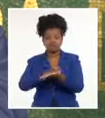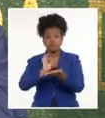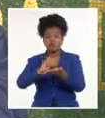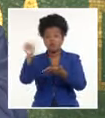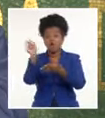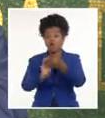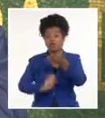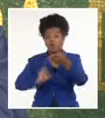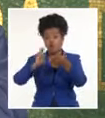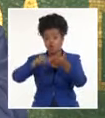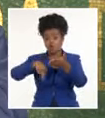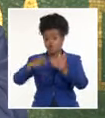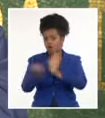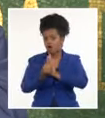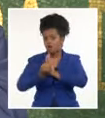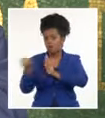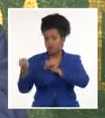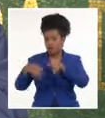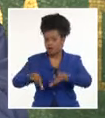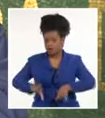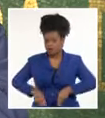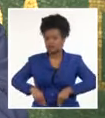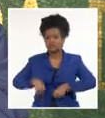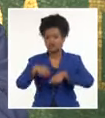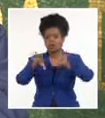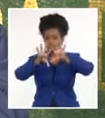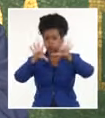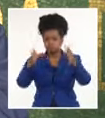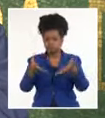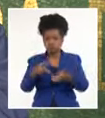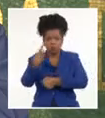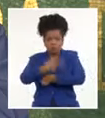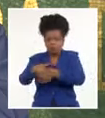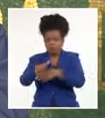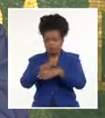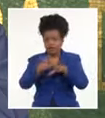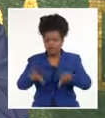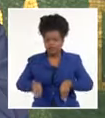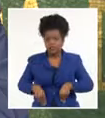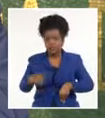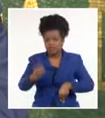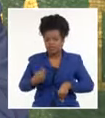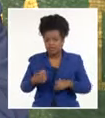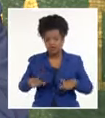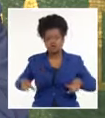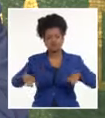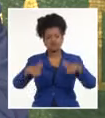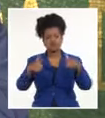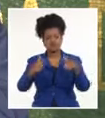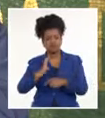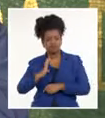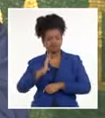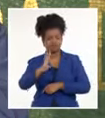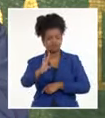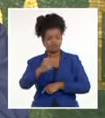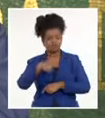aprobada, adoptada, aceptada por todos los países del mundo y que, de ser respetados, estoy